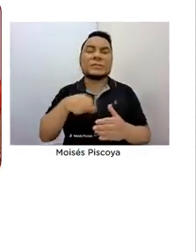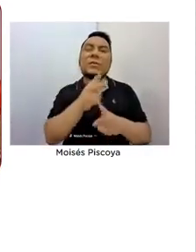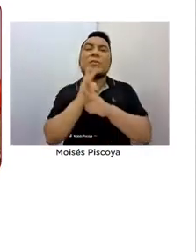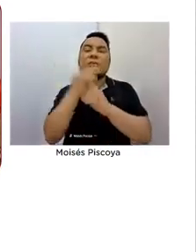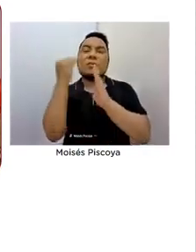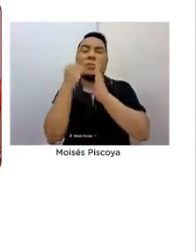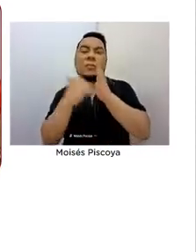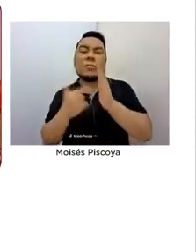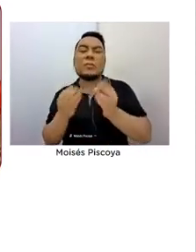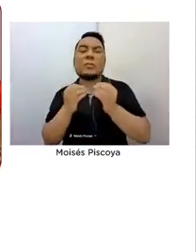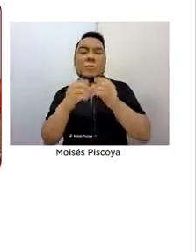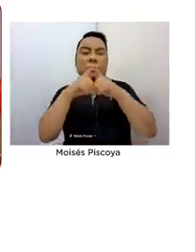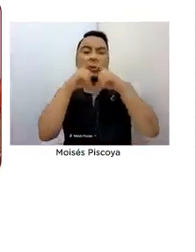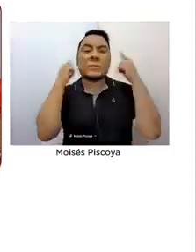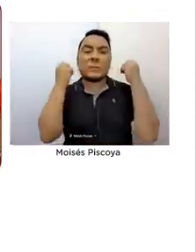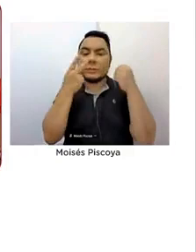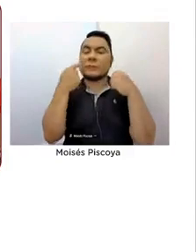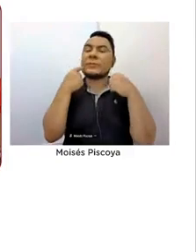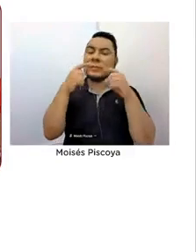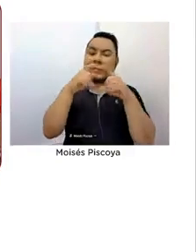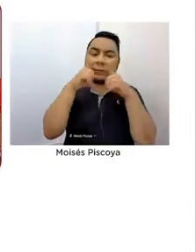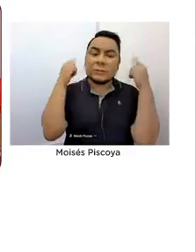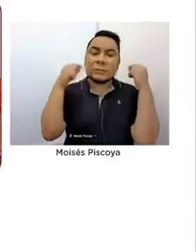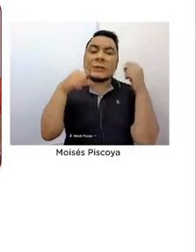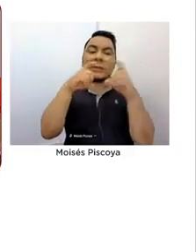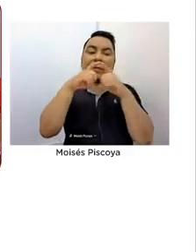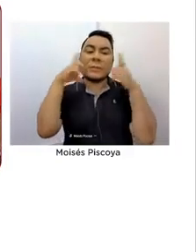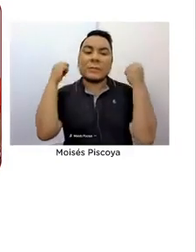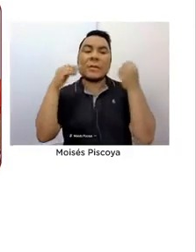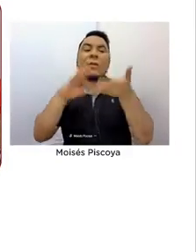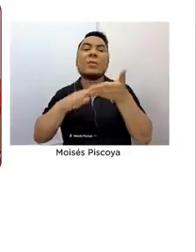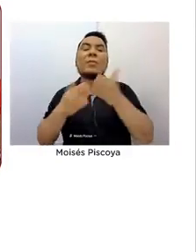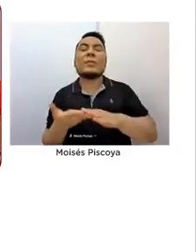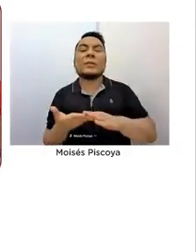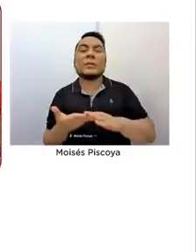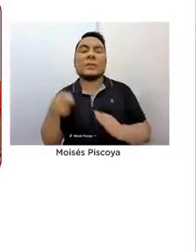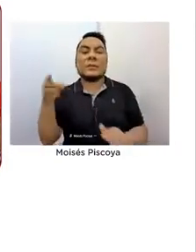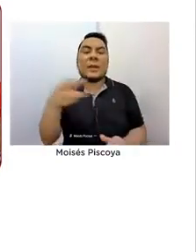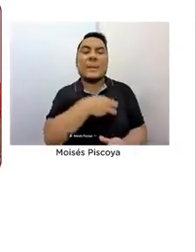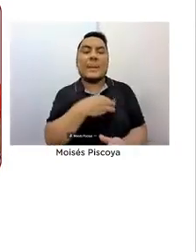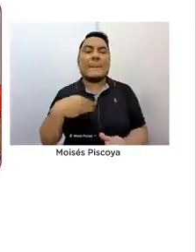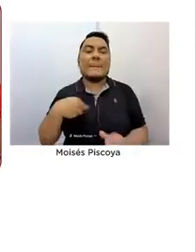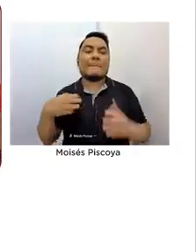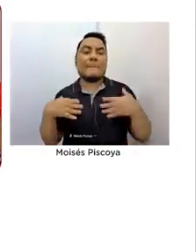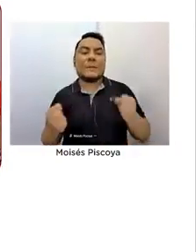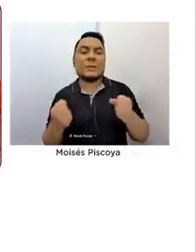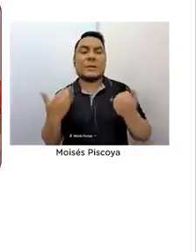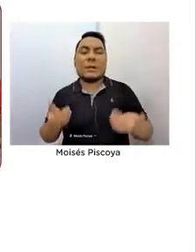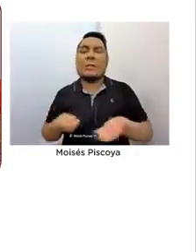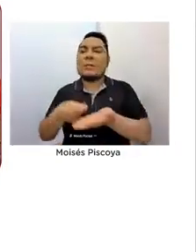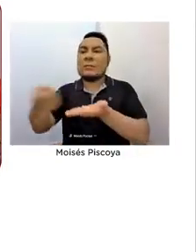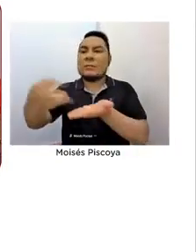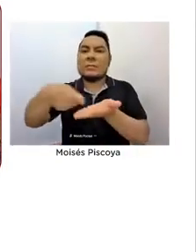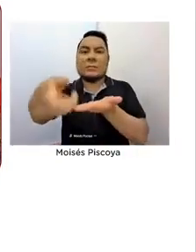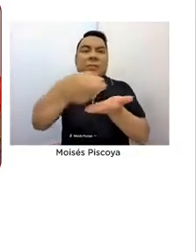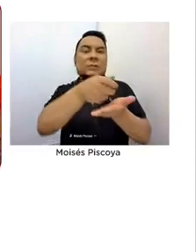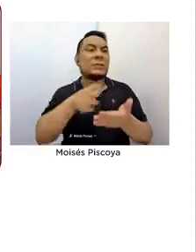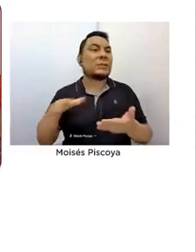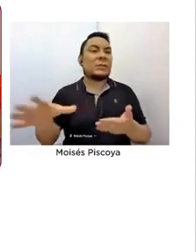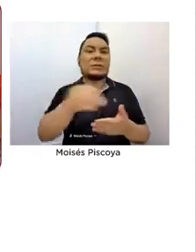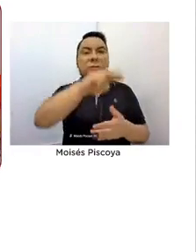estas mascarillas que yo tengo aquí colocadas. Esta es una de las mascarillas comunitarias que el Ministerio de Salud ha entregado a lo largo y ancho del